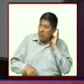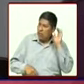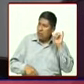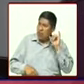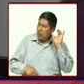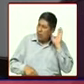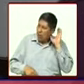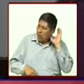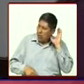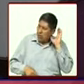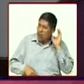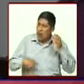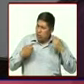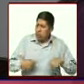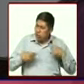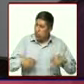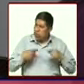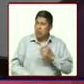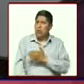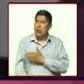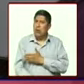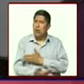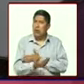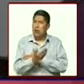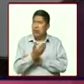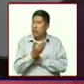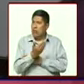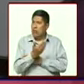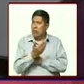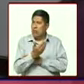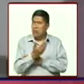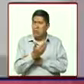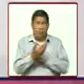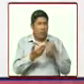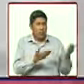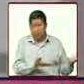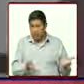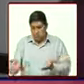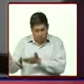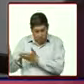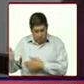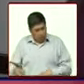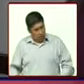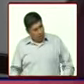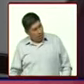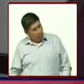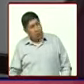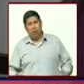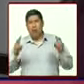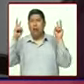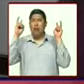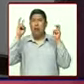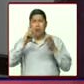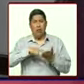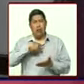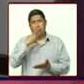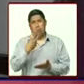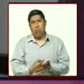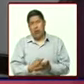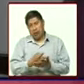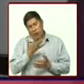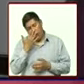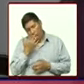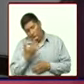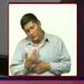les oyó discutir y en la mañana la sacaron de ahí. Supuestamente se cayó, empezó a